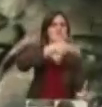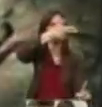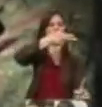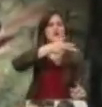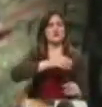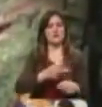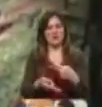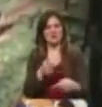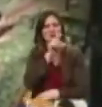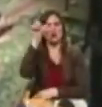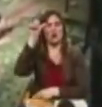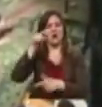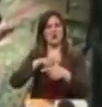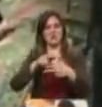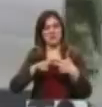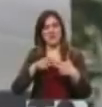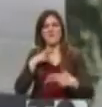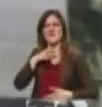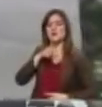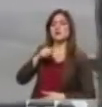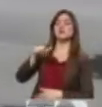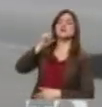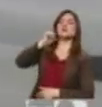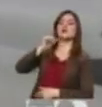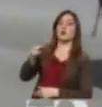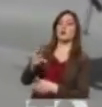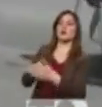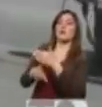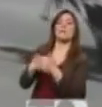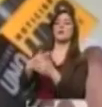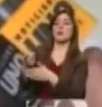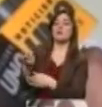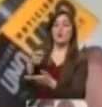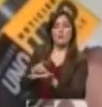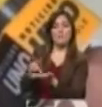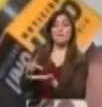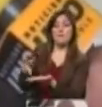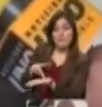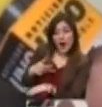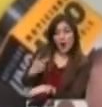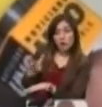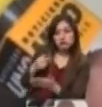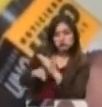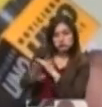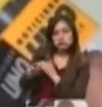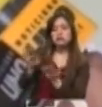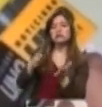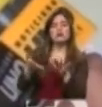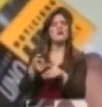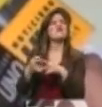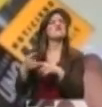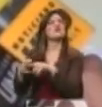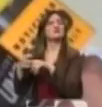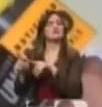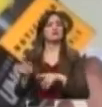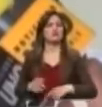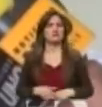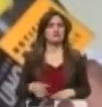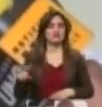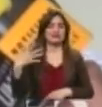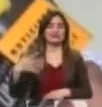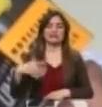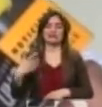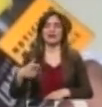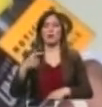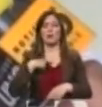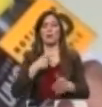selectivo, narcotráfico, extorsiones y otras actividades delictivas. Y en este caso, imagínense, tenían situaciones pendientes con la